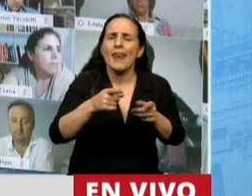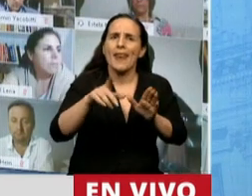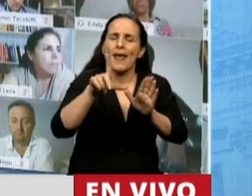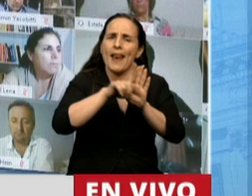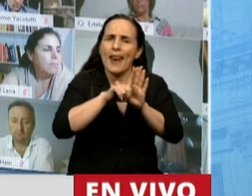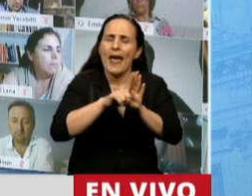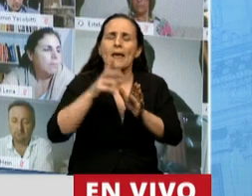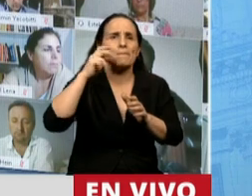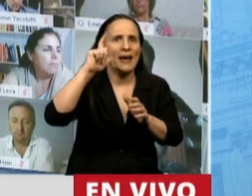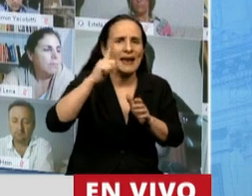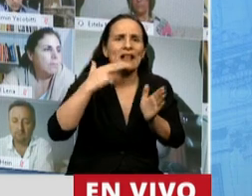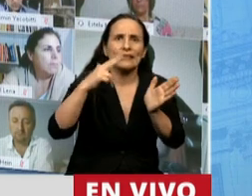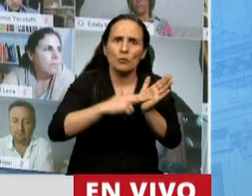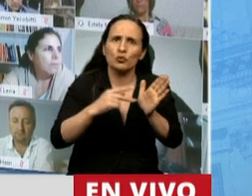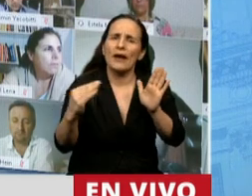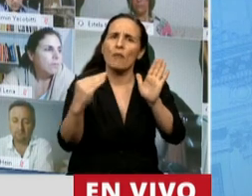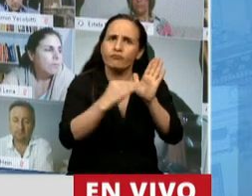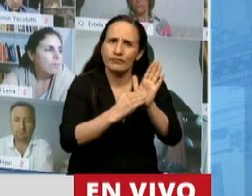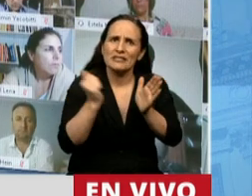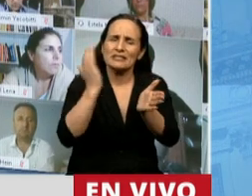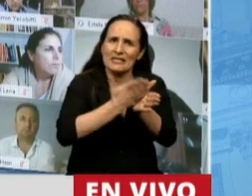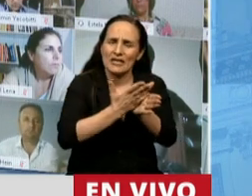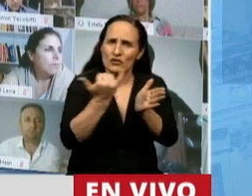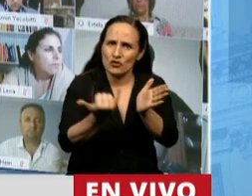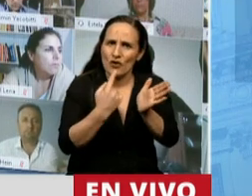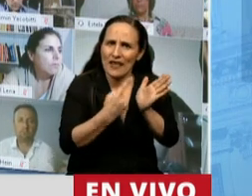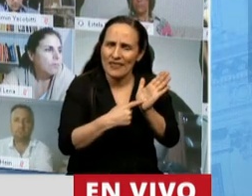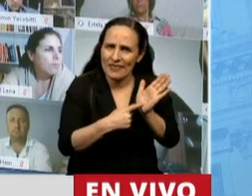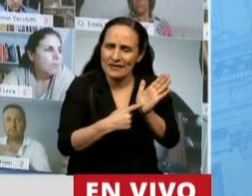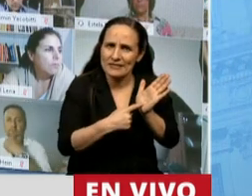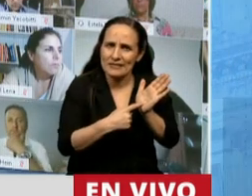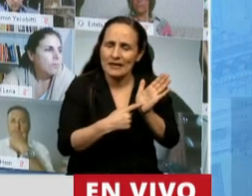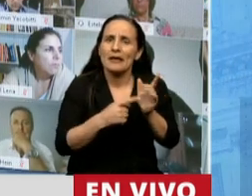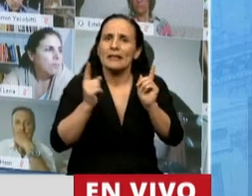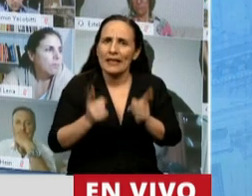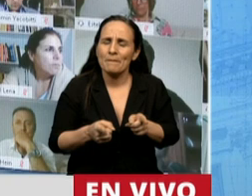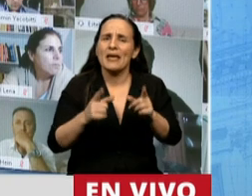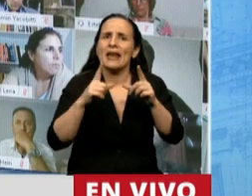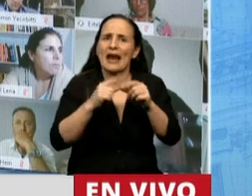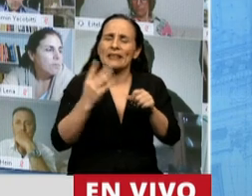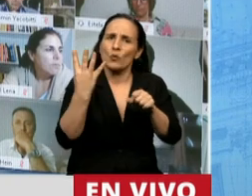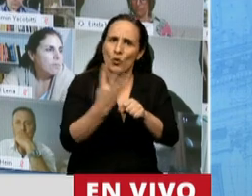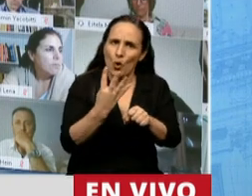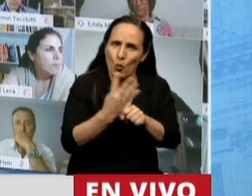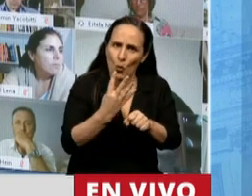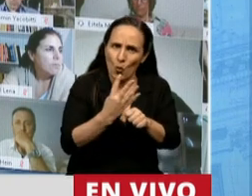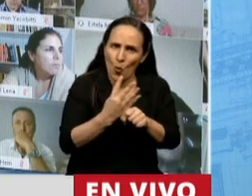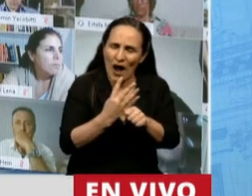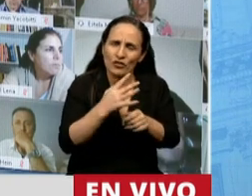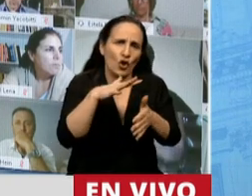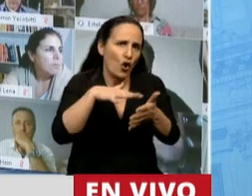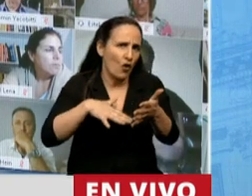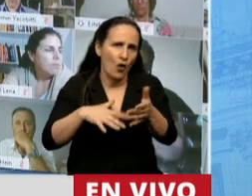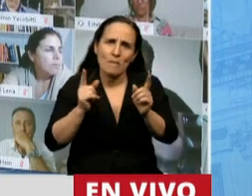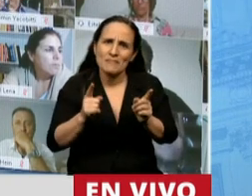ley penal tributaria y este el artículo cuarto continúa tal